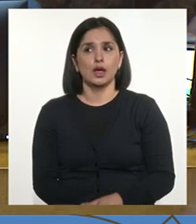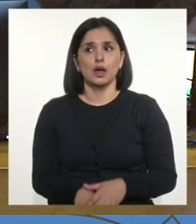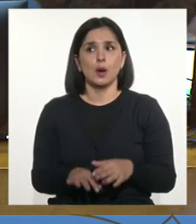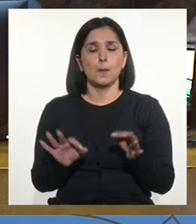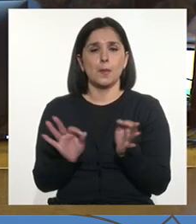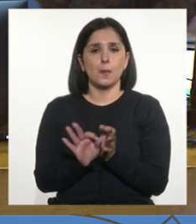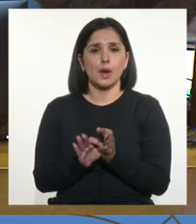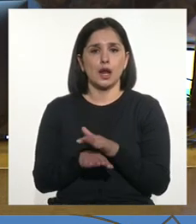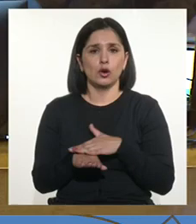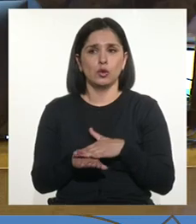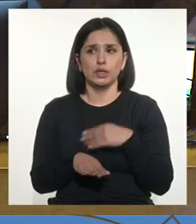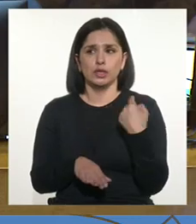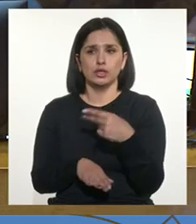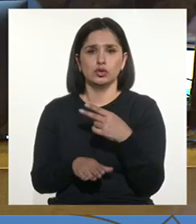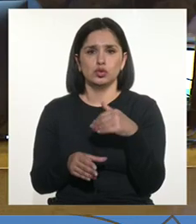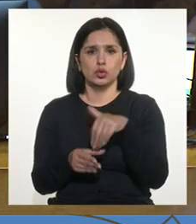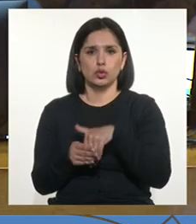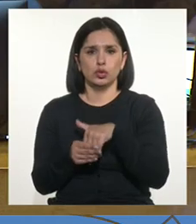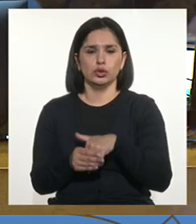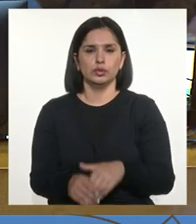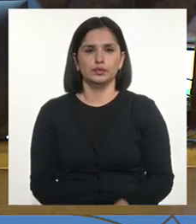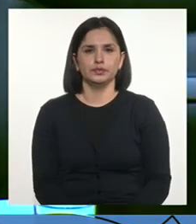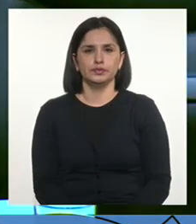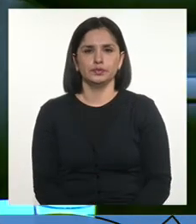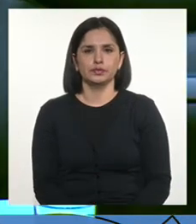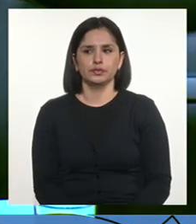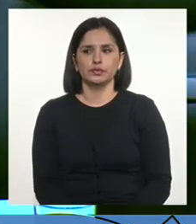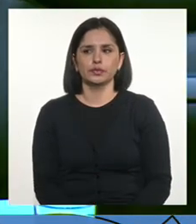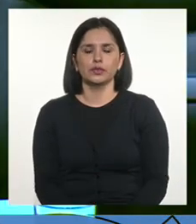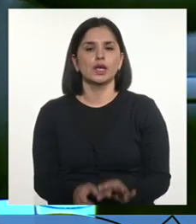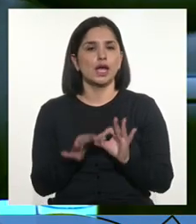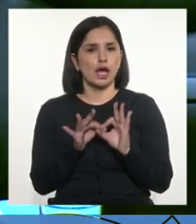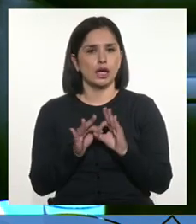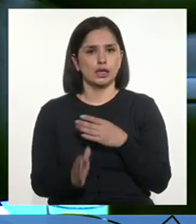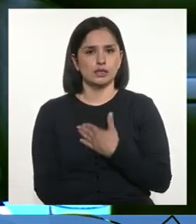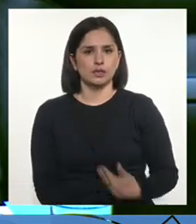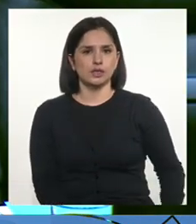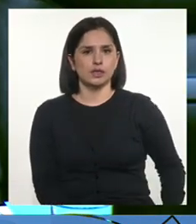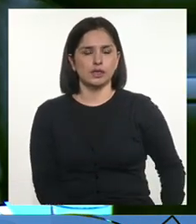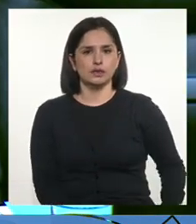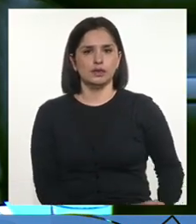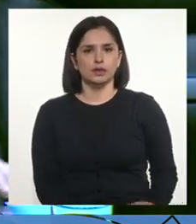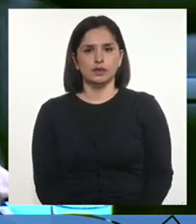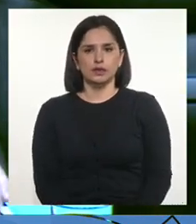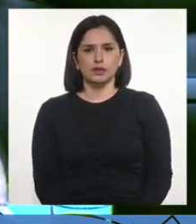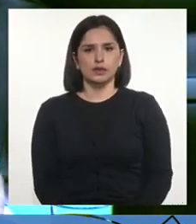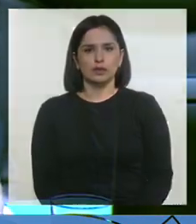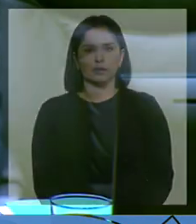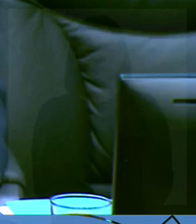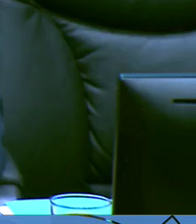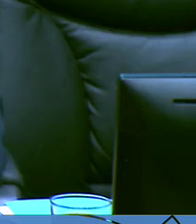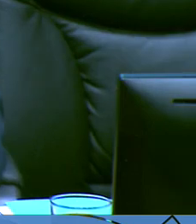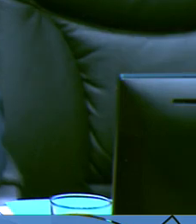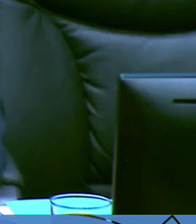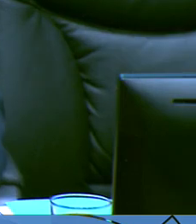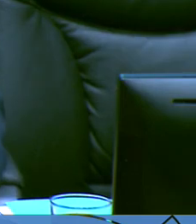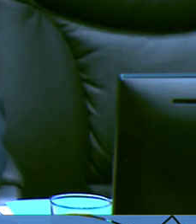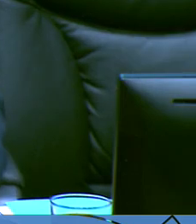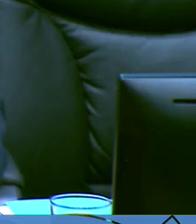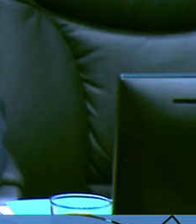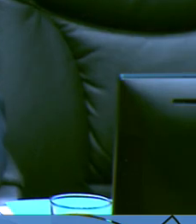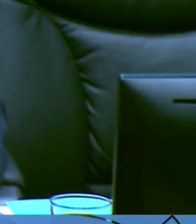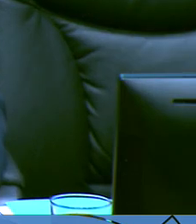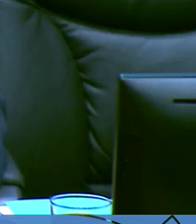estamos 5 minutos gracias presidente si voy a fundamentar mi voto